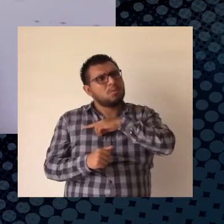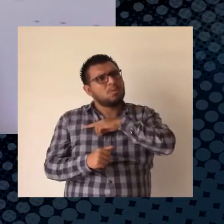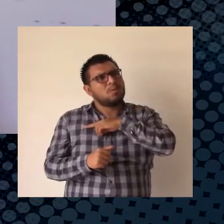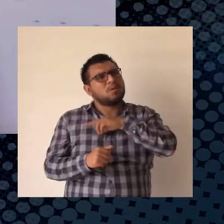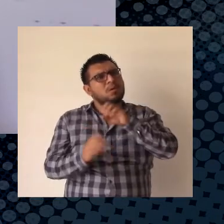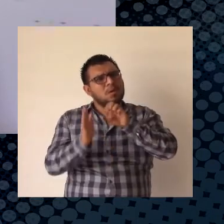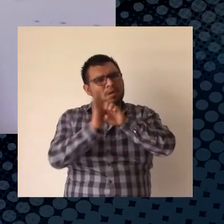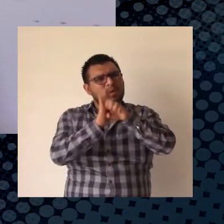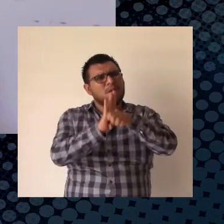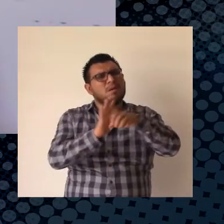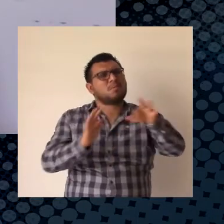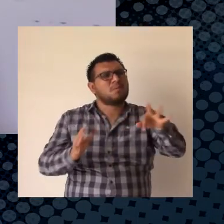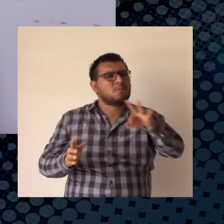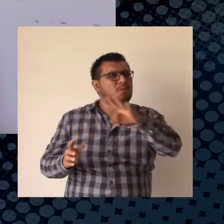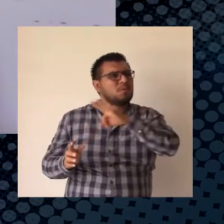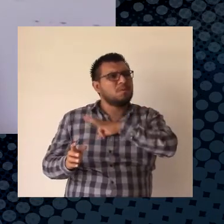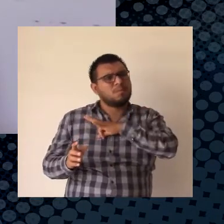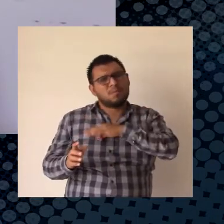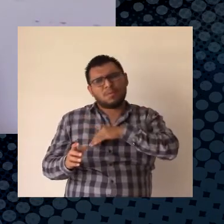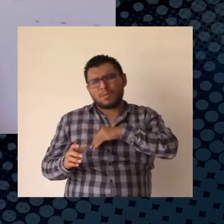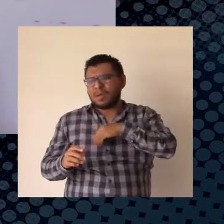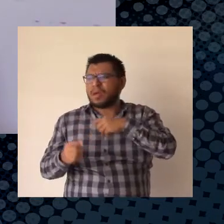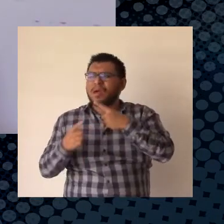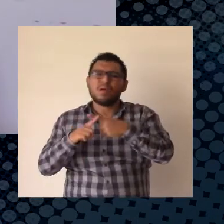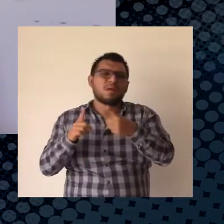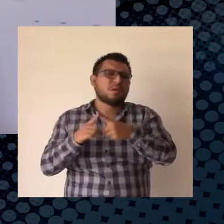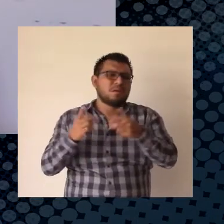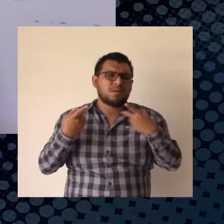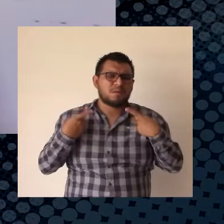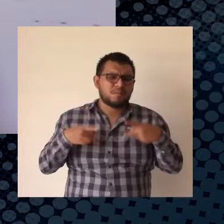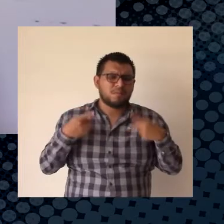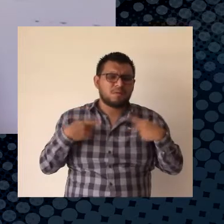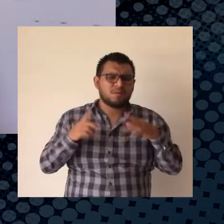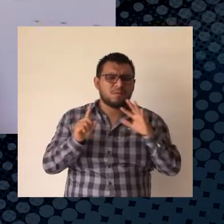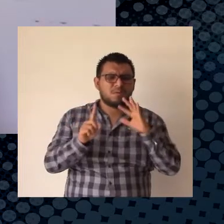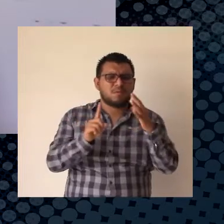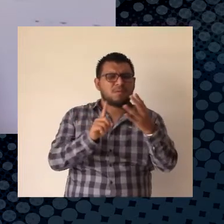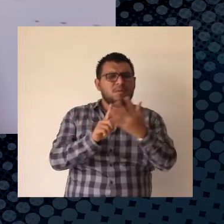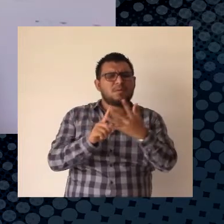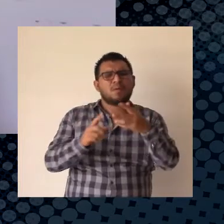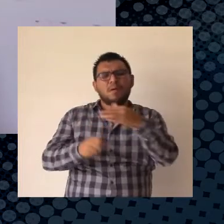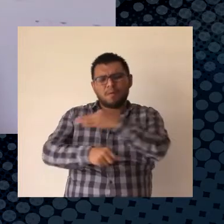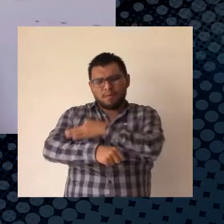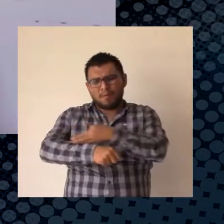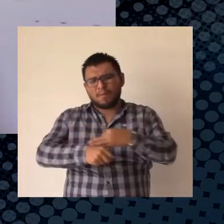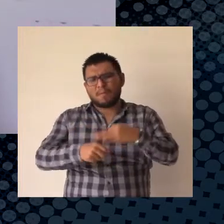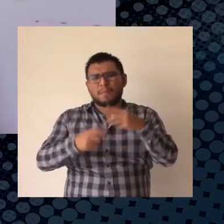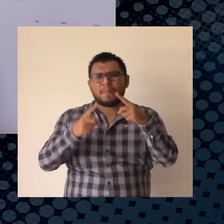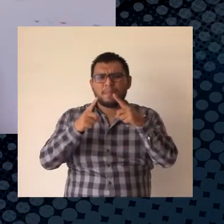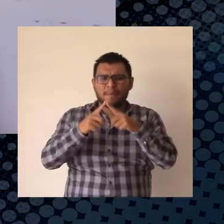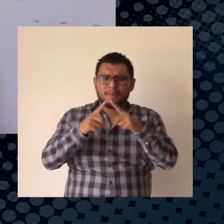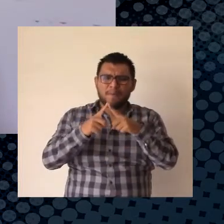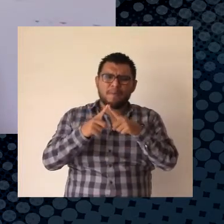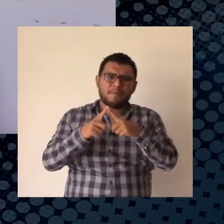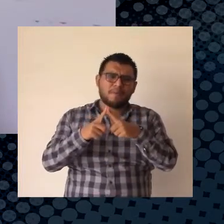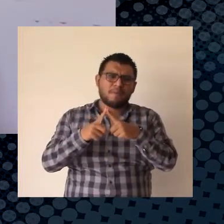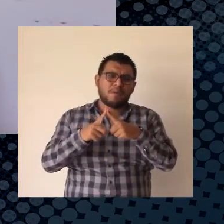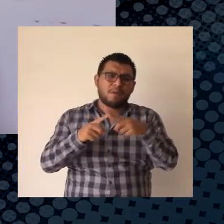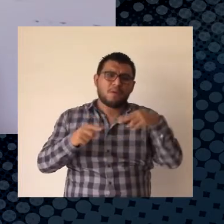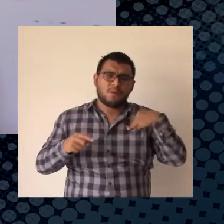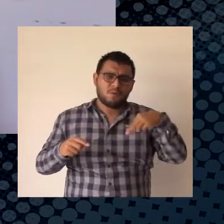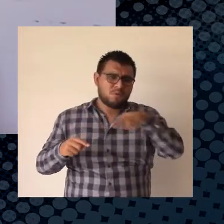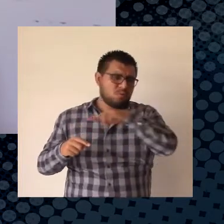ejemplo a todos los que nos rodean, a la familia, a la iglesia, que no vamos